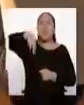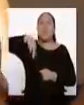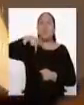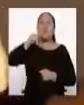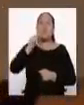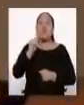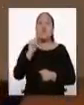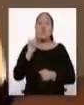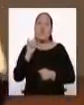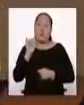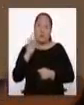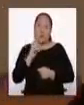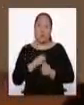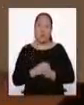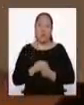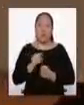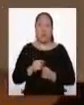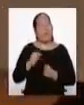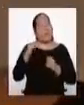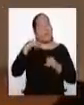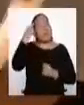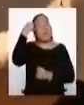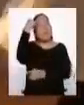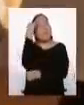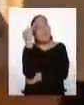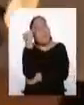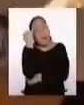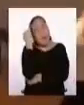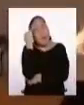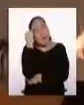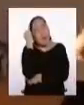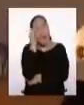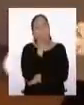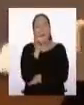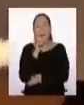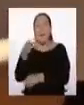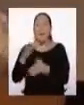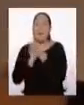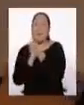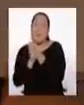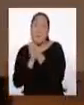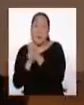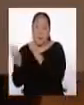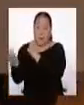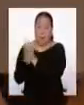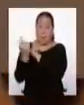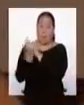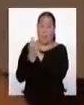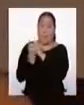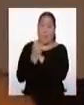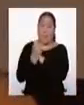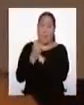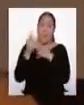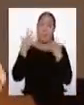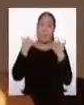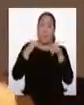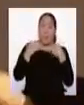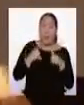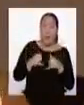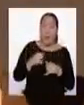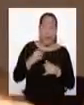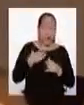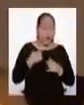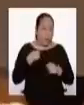se me quedó en la cabeza la idea de que, así como mis amigos me enseñaron a tocar como jugando, como mis amigos de colegio aprendieron como jugando,